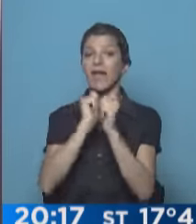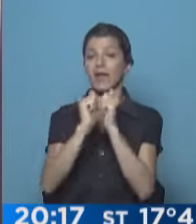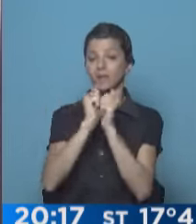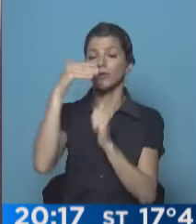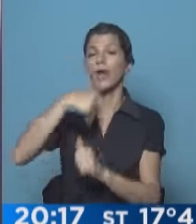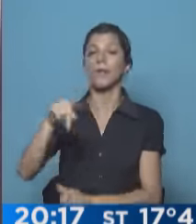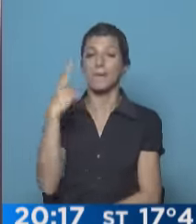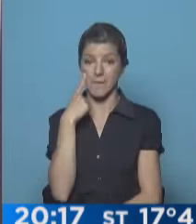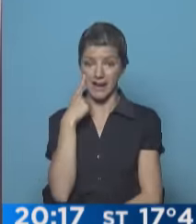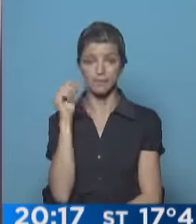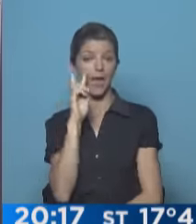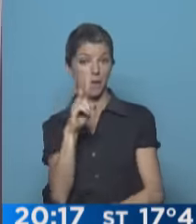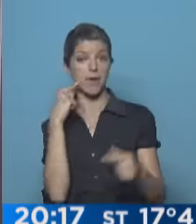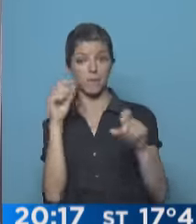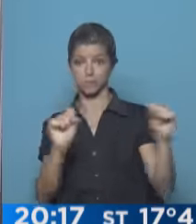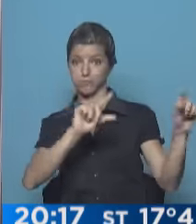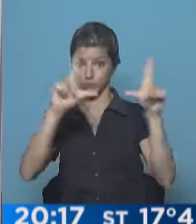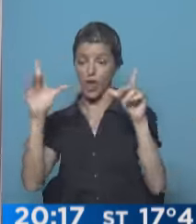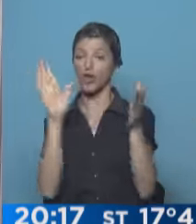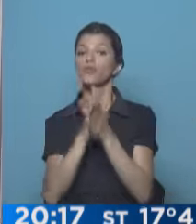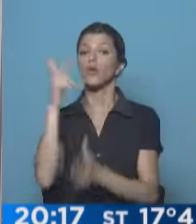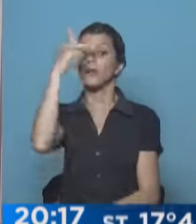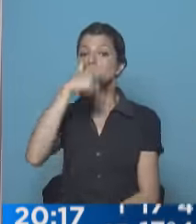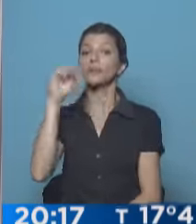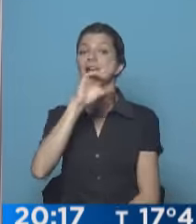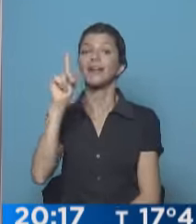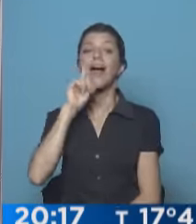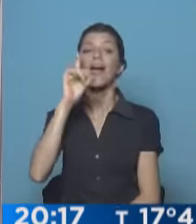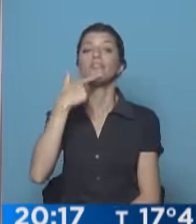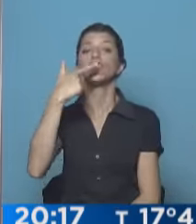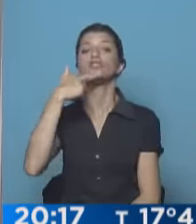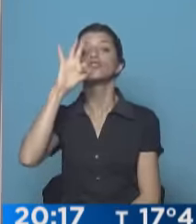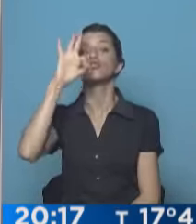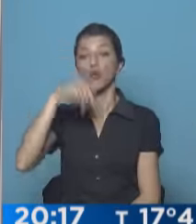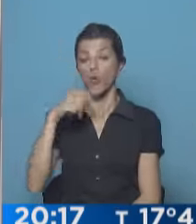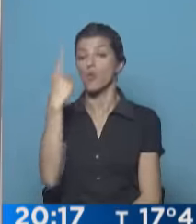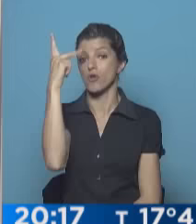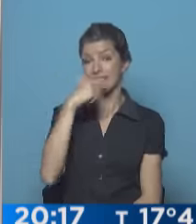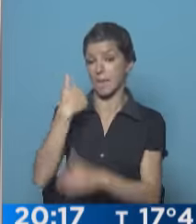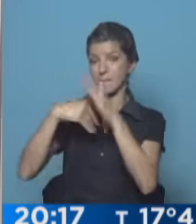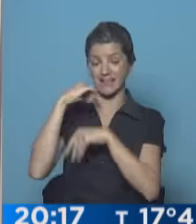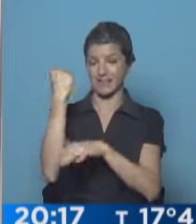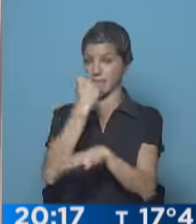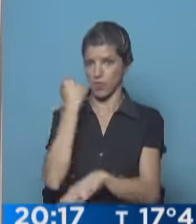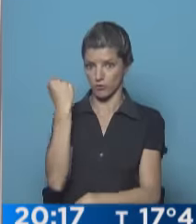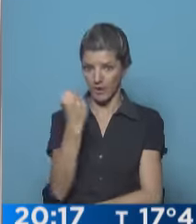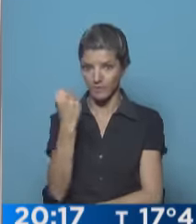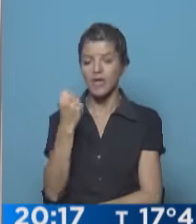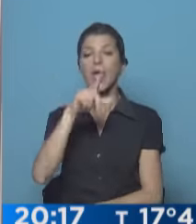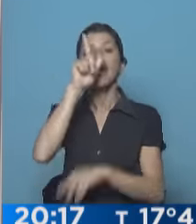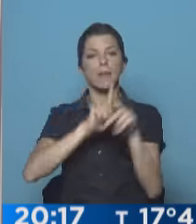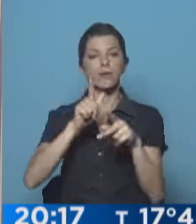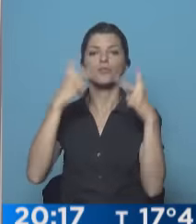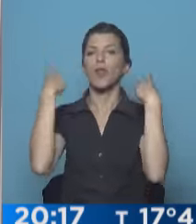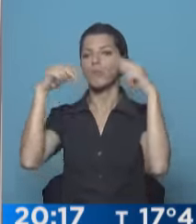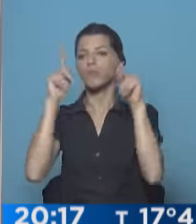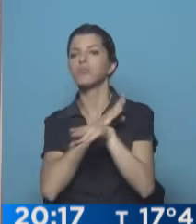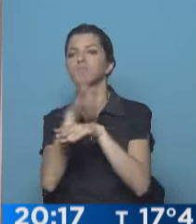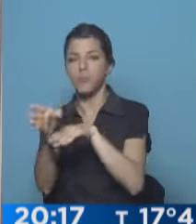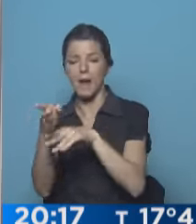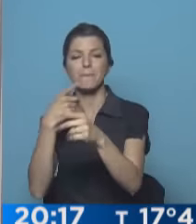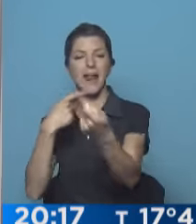Ahí lo que vemos son las imágenes del Hotel Radisson Blue, que es uno de los hoteles más importantes donde vienen los extranjeros a hacer negocios por lo